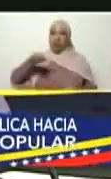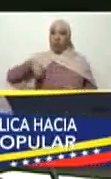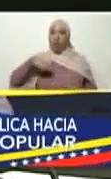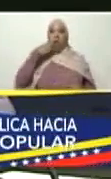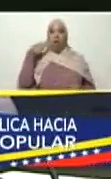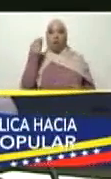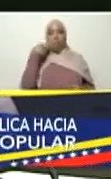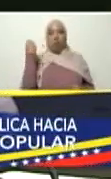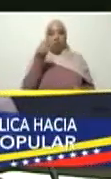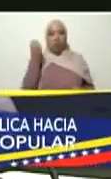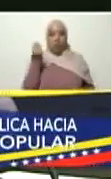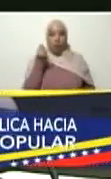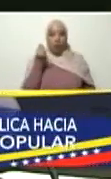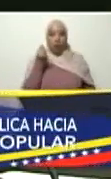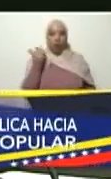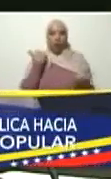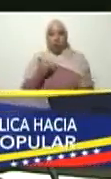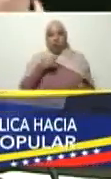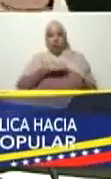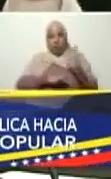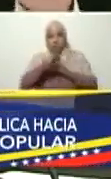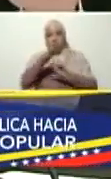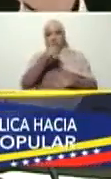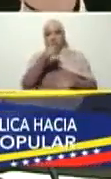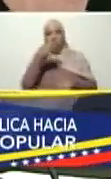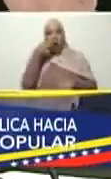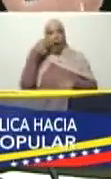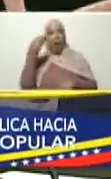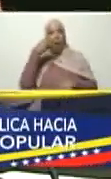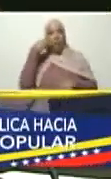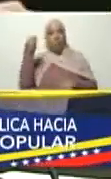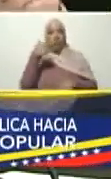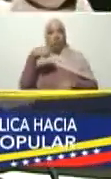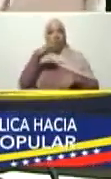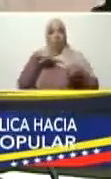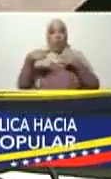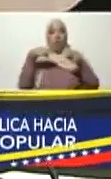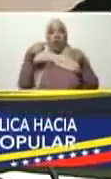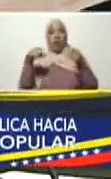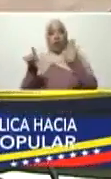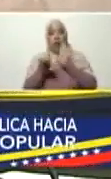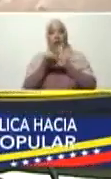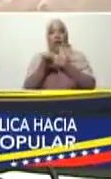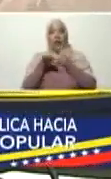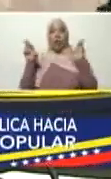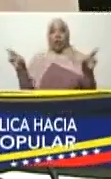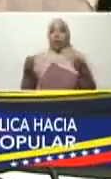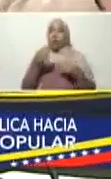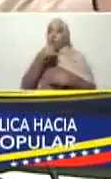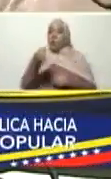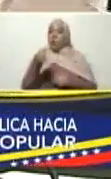experiencias que han salido adelante? Hay que hacer un mapa de relacionamiento de leyes. El compañero Julio Chávez, diputado,